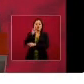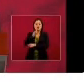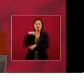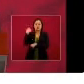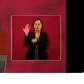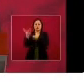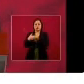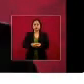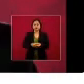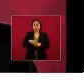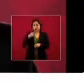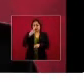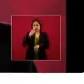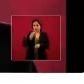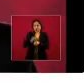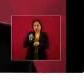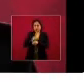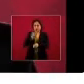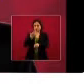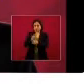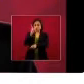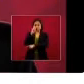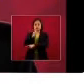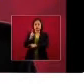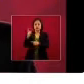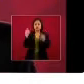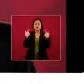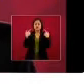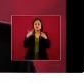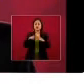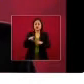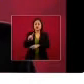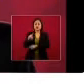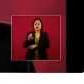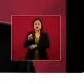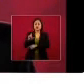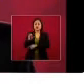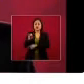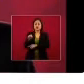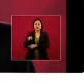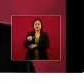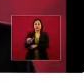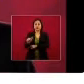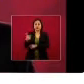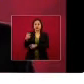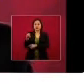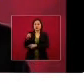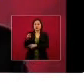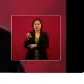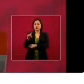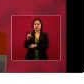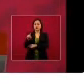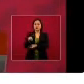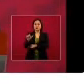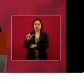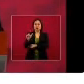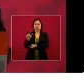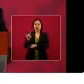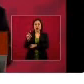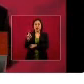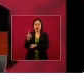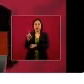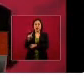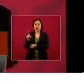escogen este lópez obrador por su experiencia entre comillas en las en la